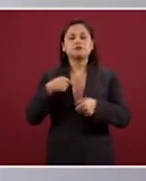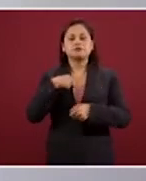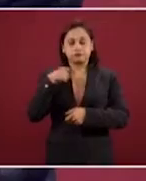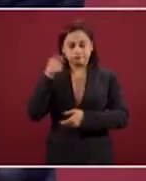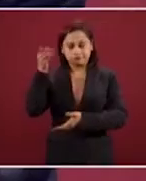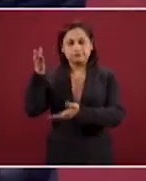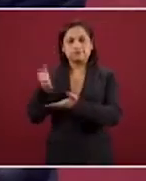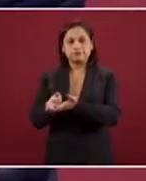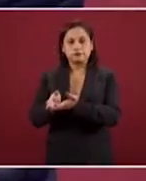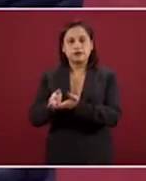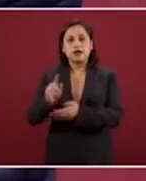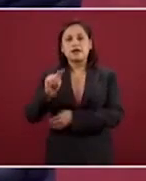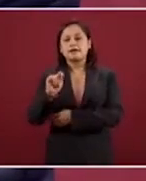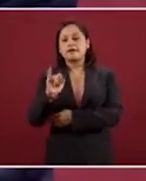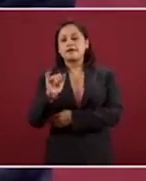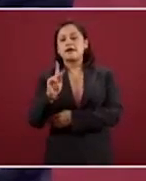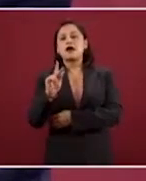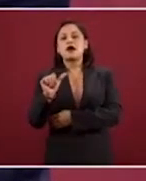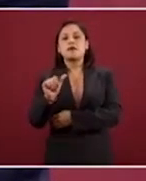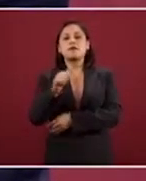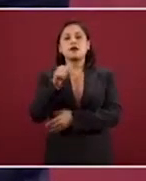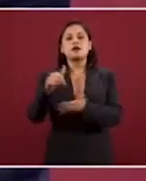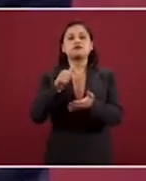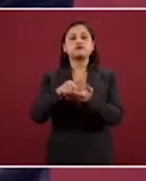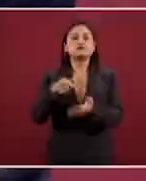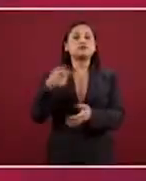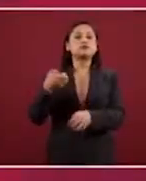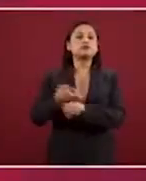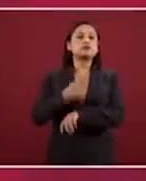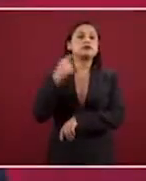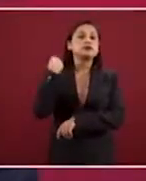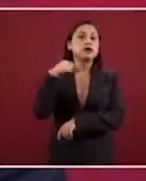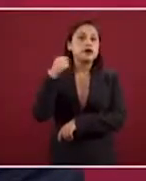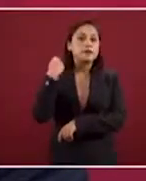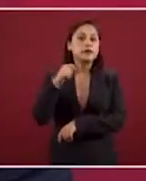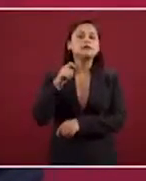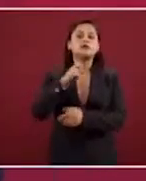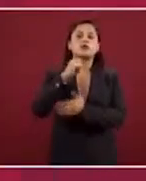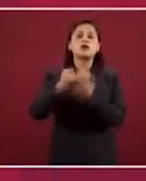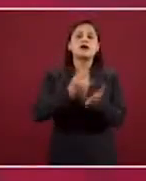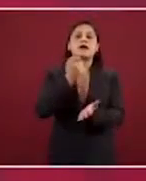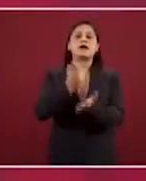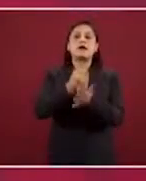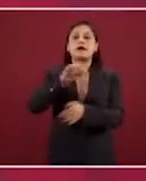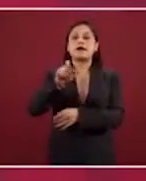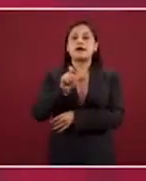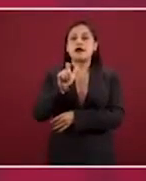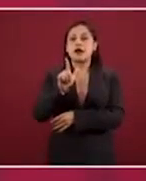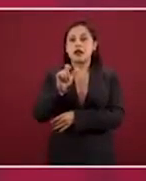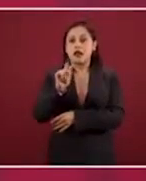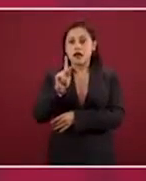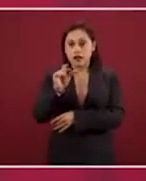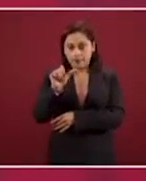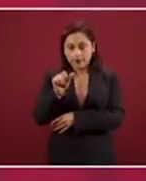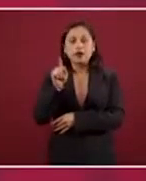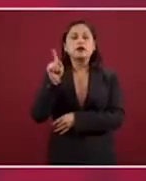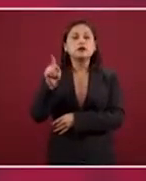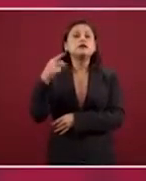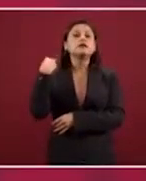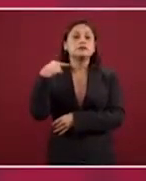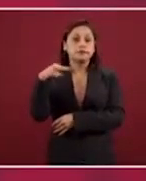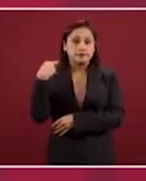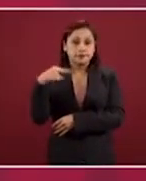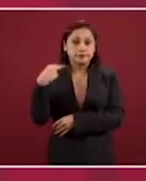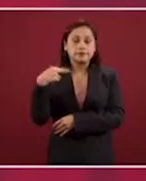a Tiapa, Tabasco, a Jalapa, Tabasco, y a